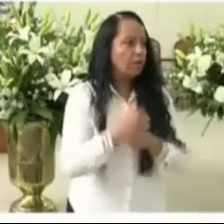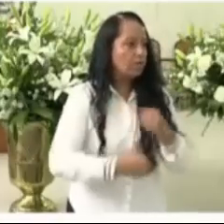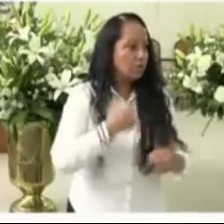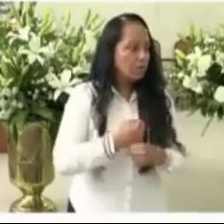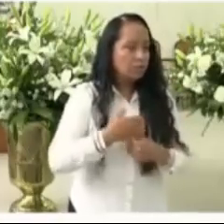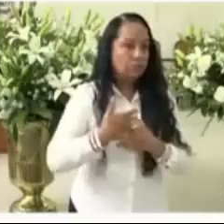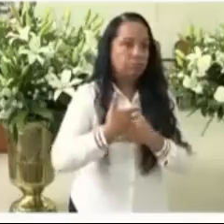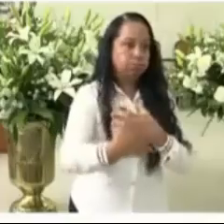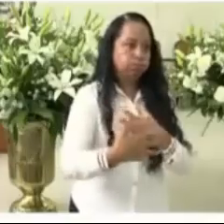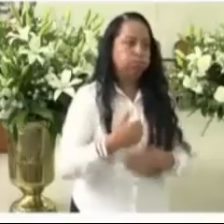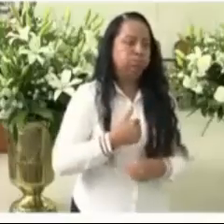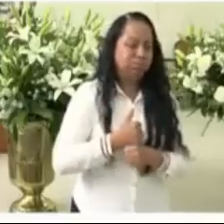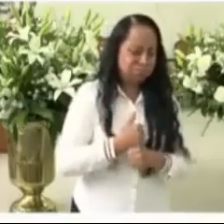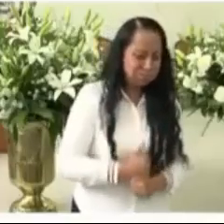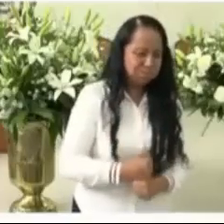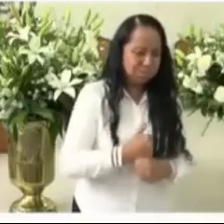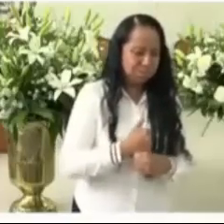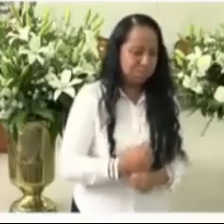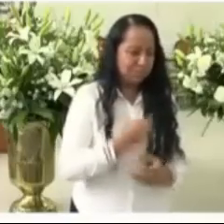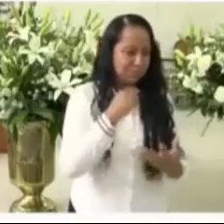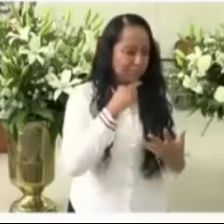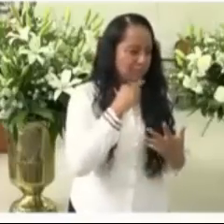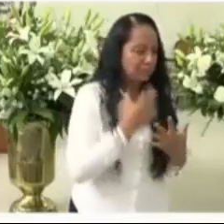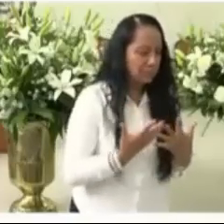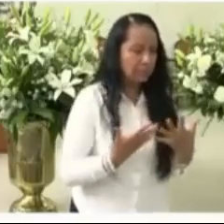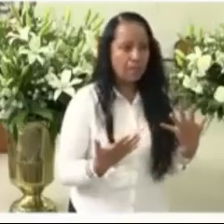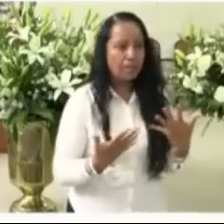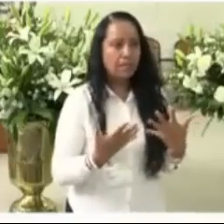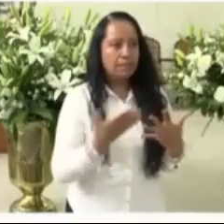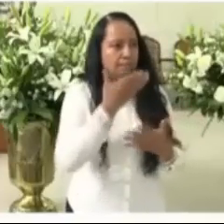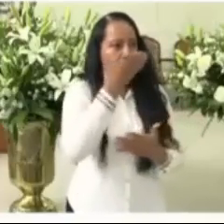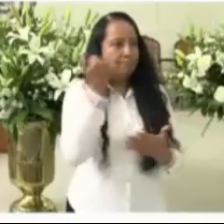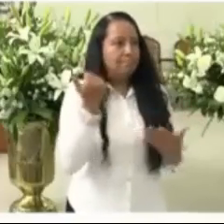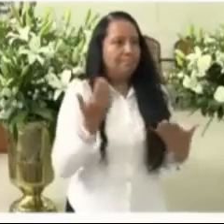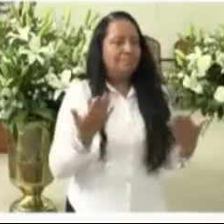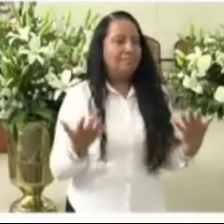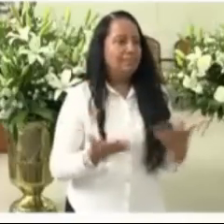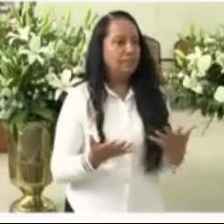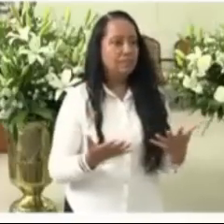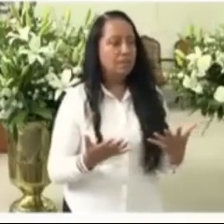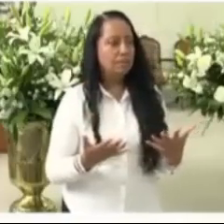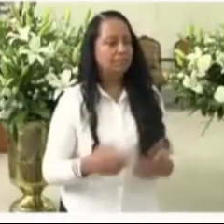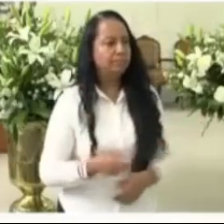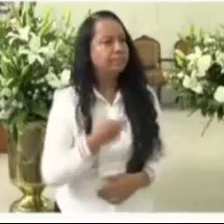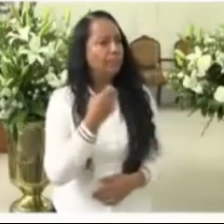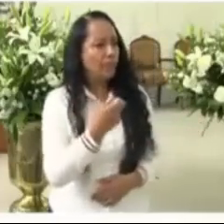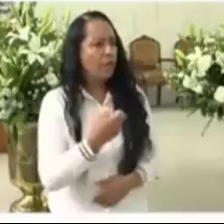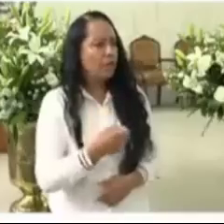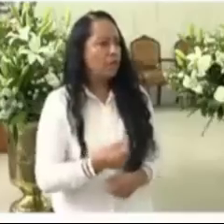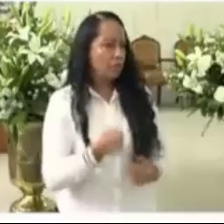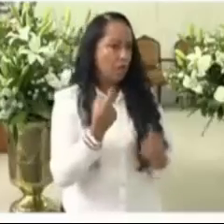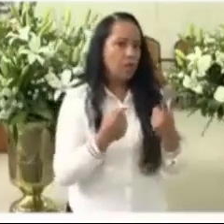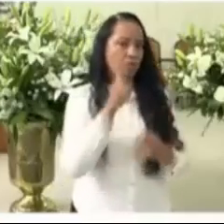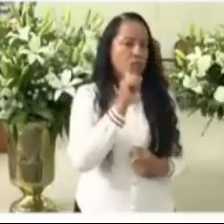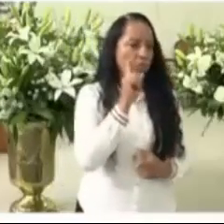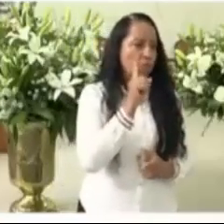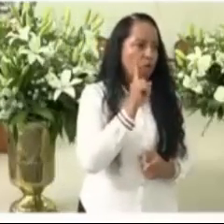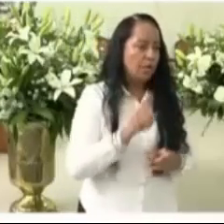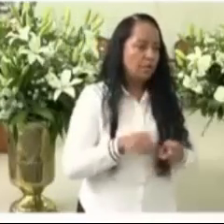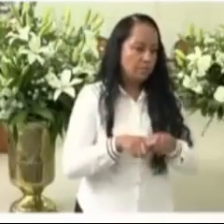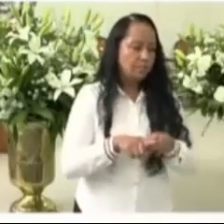años. Y por ello el testimonio de algunas de nuestras hermanas que nos dicen: después de estar orando 15,